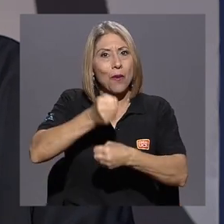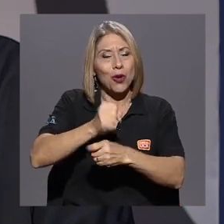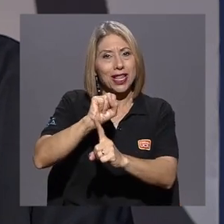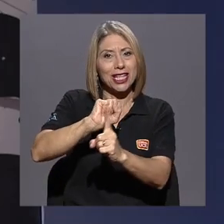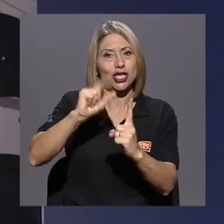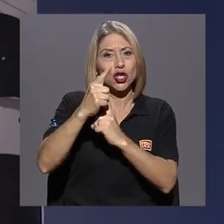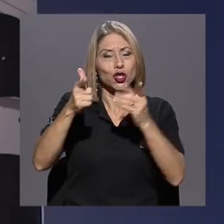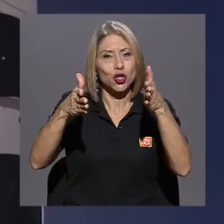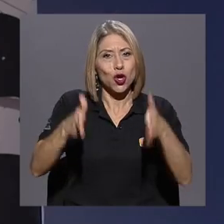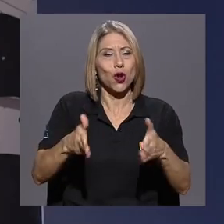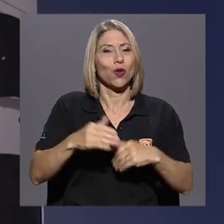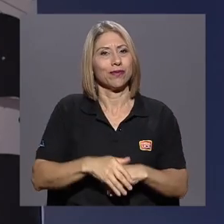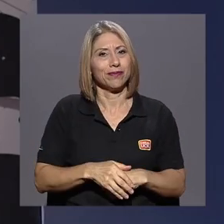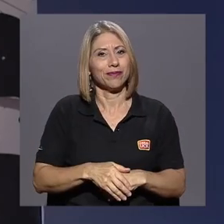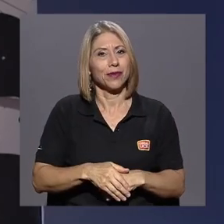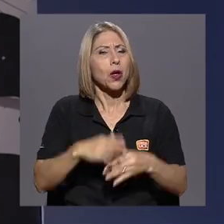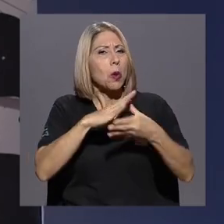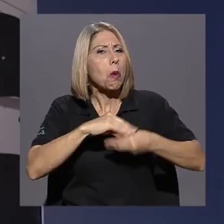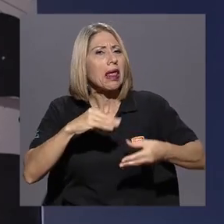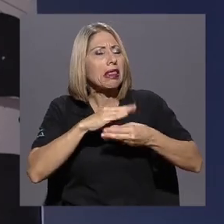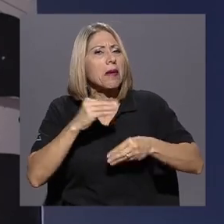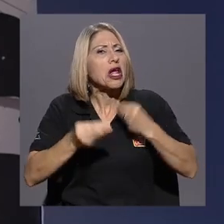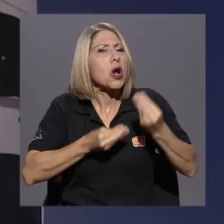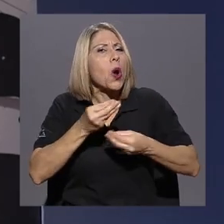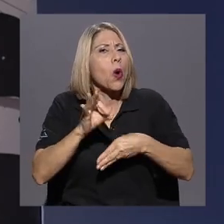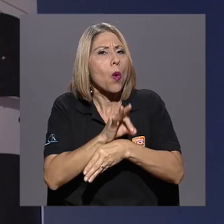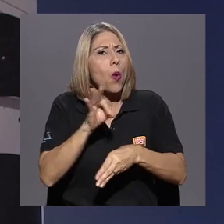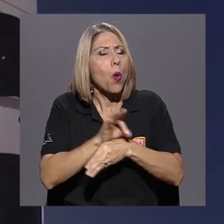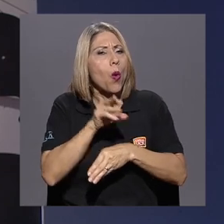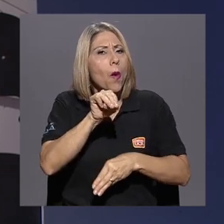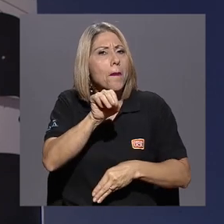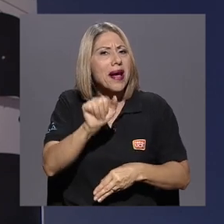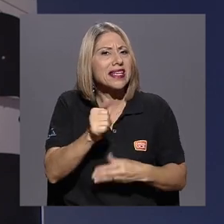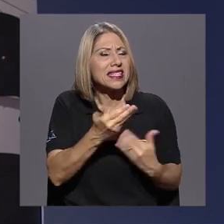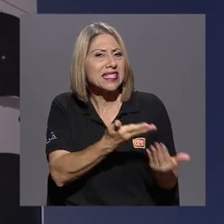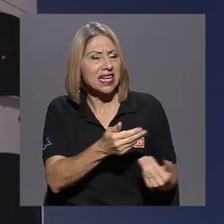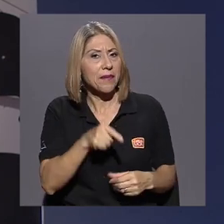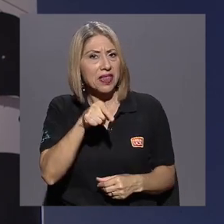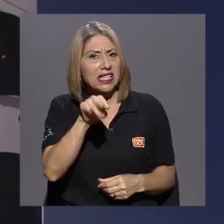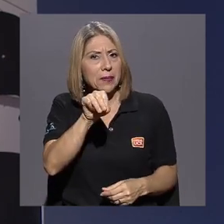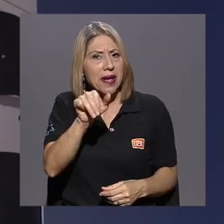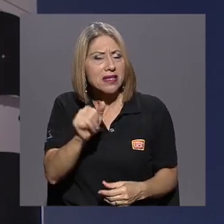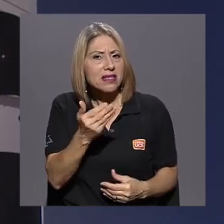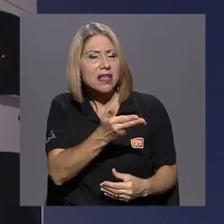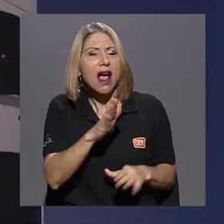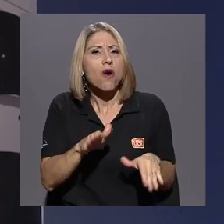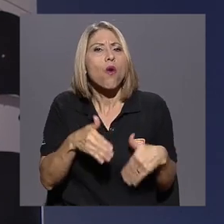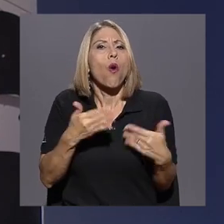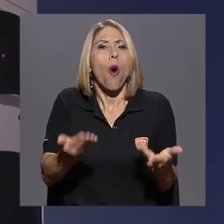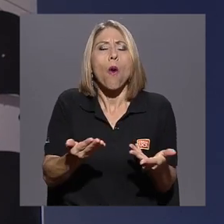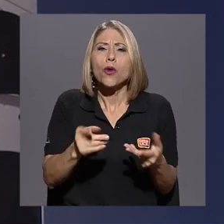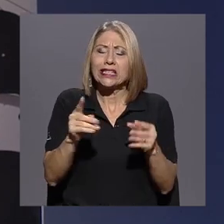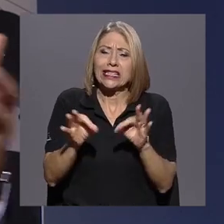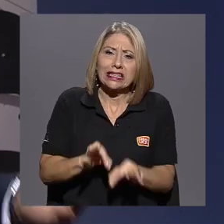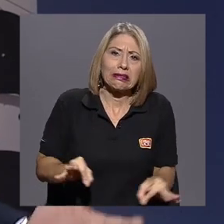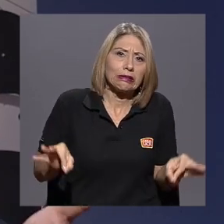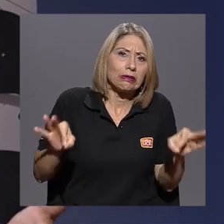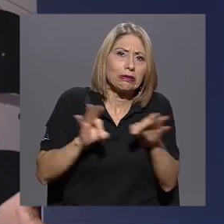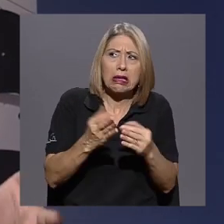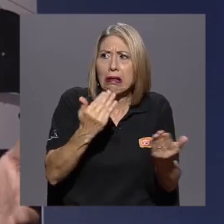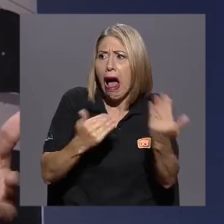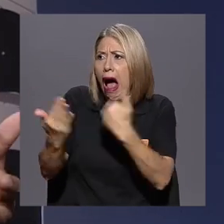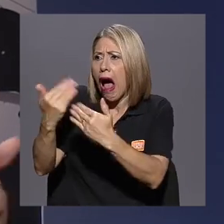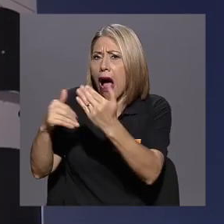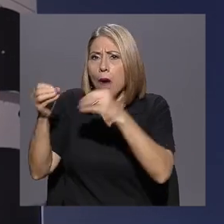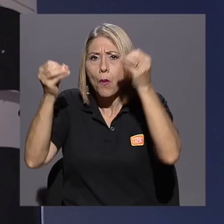sociólogo. Cuénteme un poquito cómo ha funcionado esa maestría, cómo esa maestría de algún modo se ha convertido en referente trayendo una gran cantidad